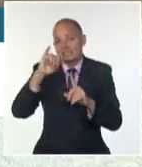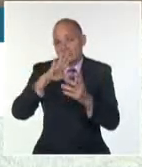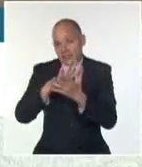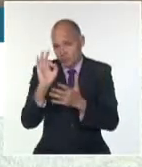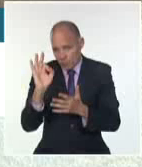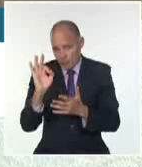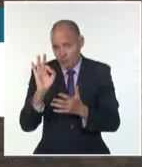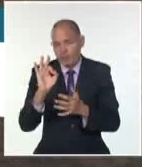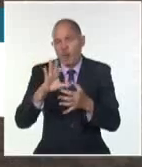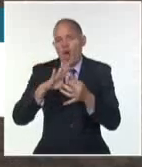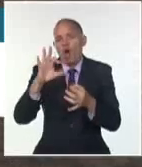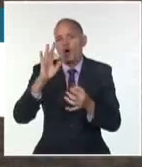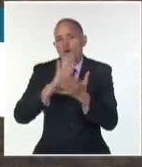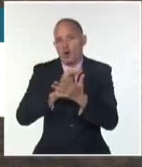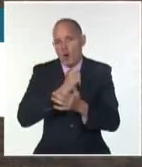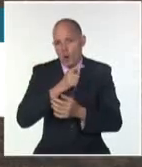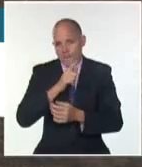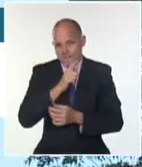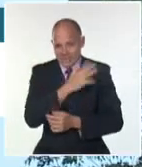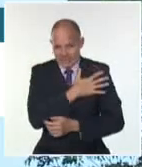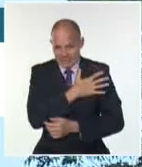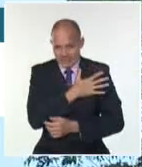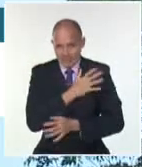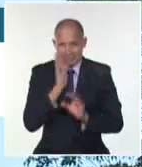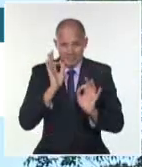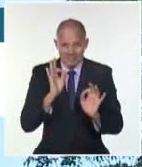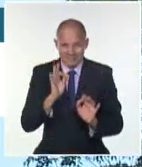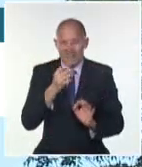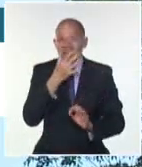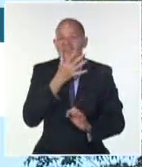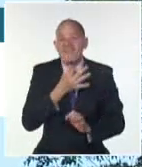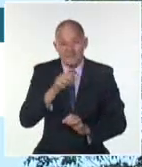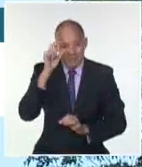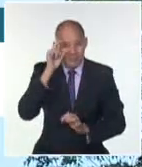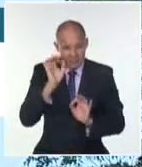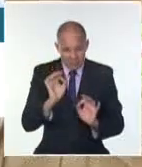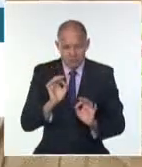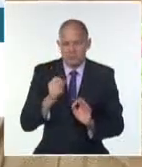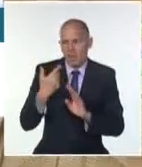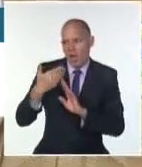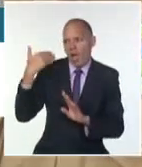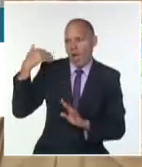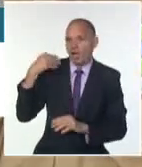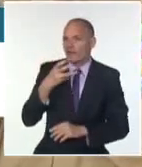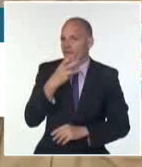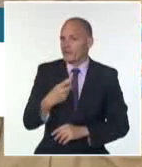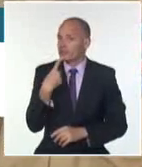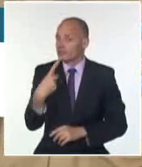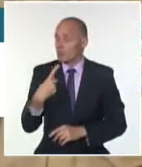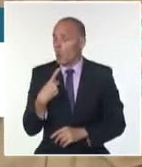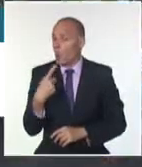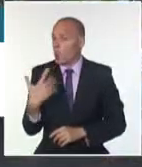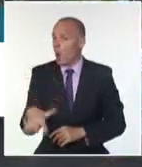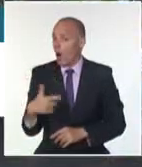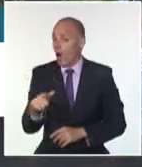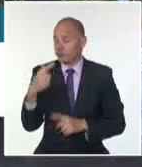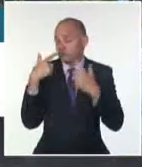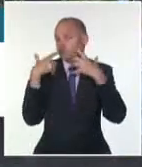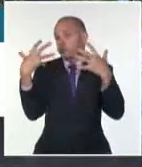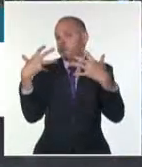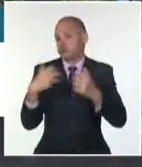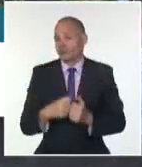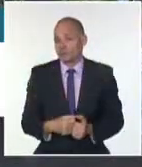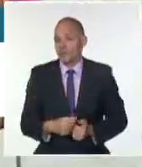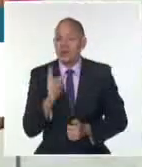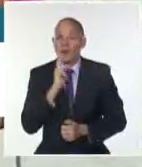la necrópolis de Colón, el homenaje del pueblo y las FARC, a quien José Martí se refirió como dominicano de nacimiento, cubano